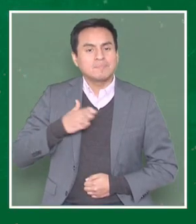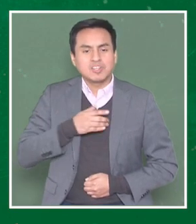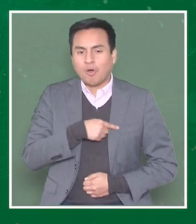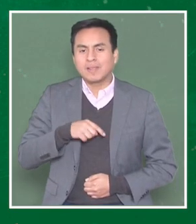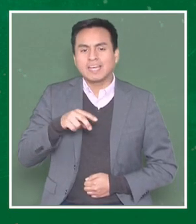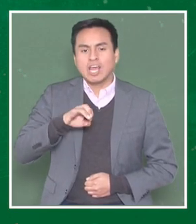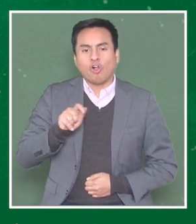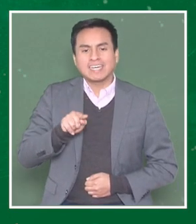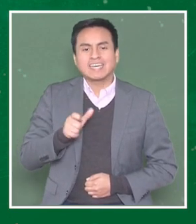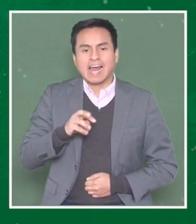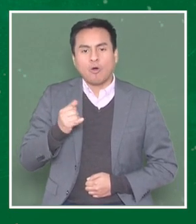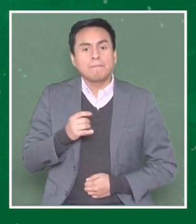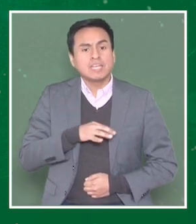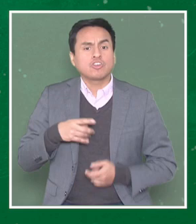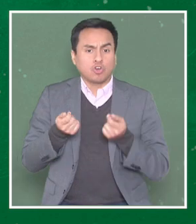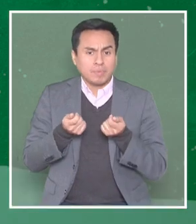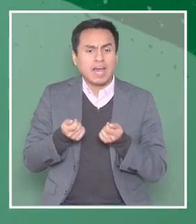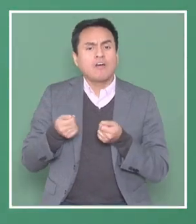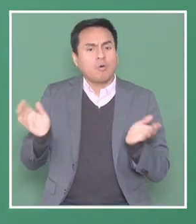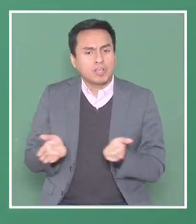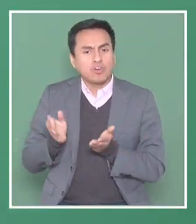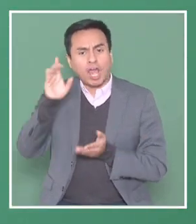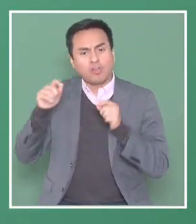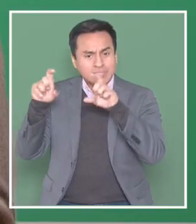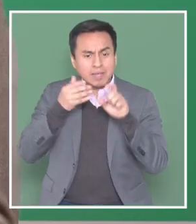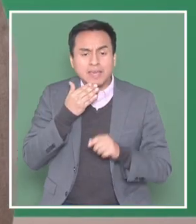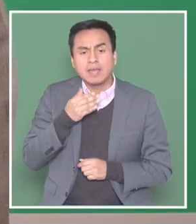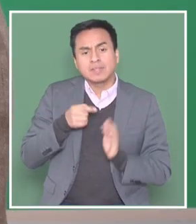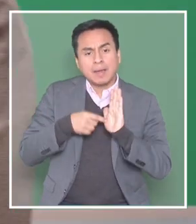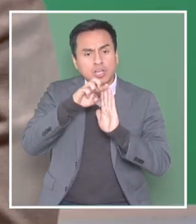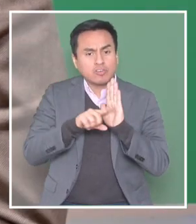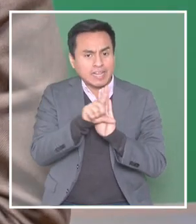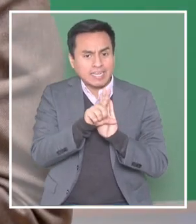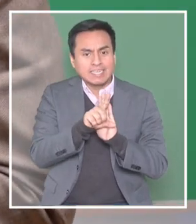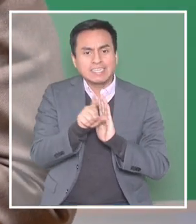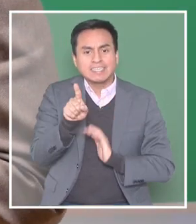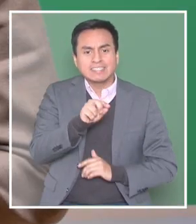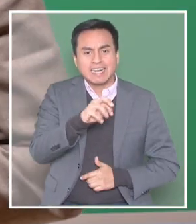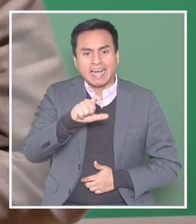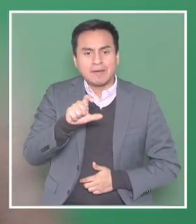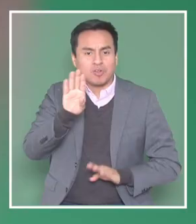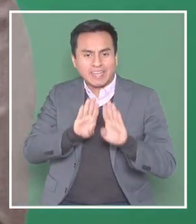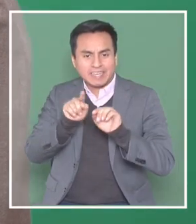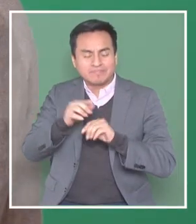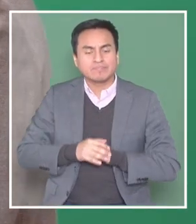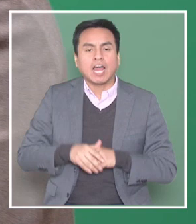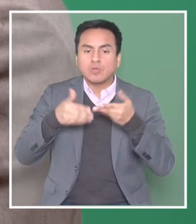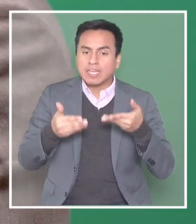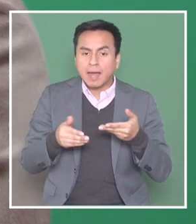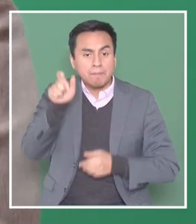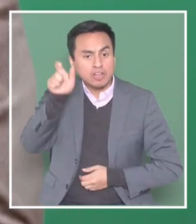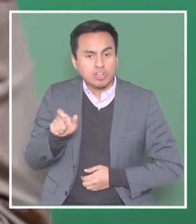Hola, mi nombre es Nicolás Grau, soy ministro de Economía, Fomento y Turismo y hoy día te voy a presentar de qué se trata nuestro proyecto de ley CERNAC Te Protege. En la